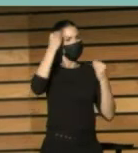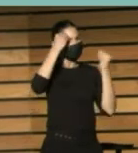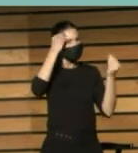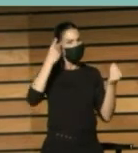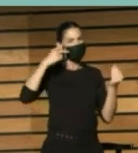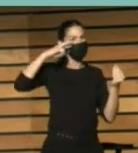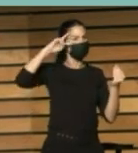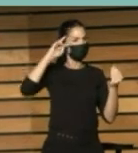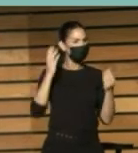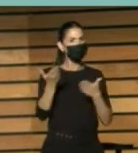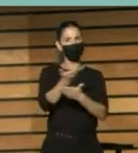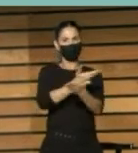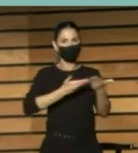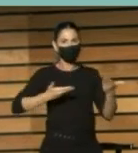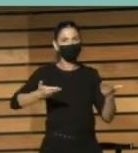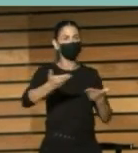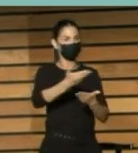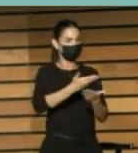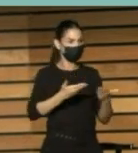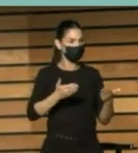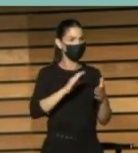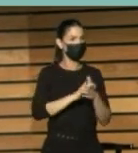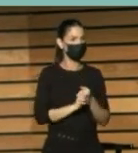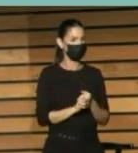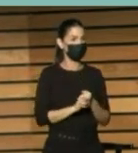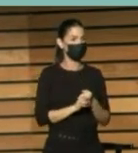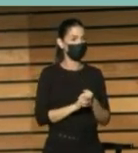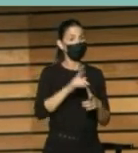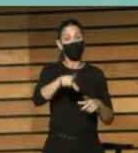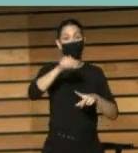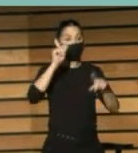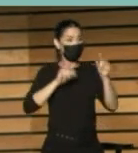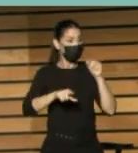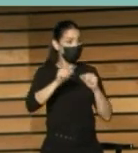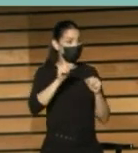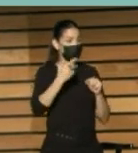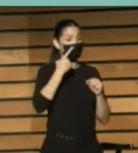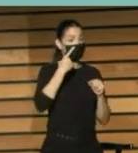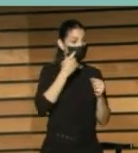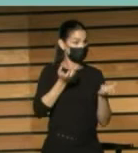escucharnos todos mucho y de tomar decisiones.